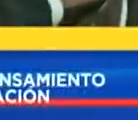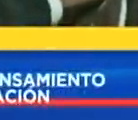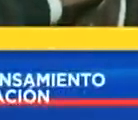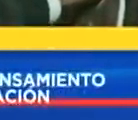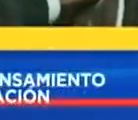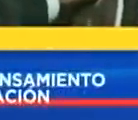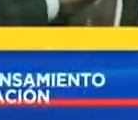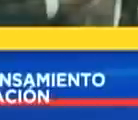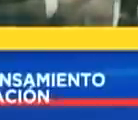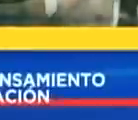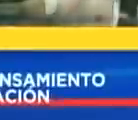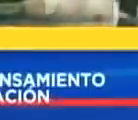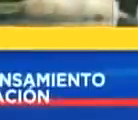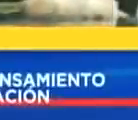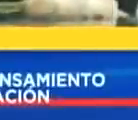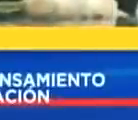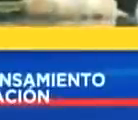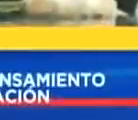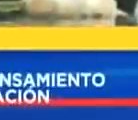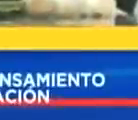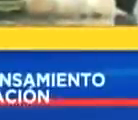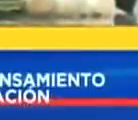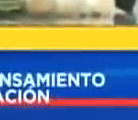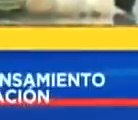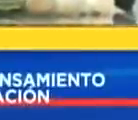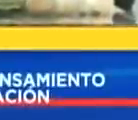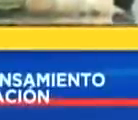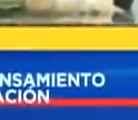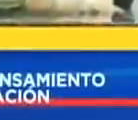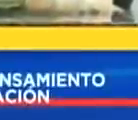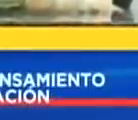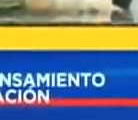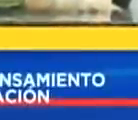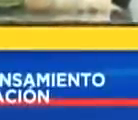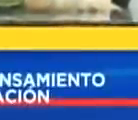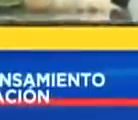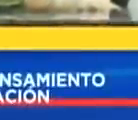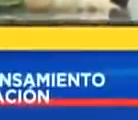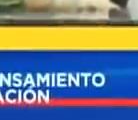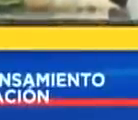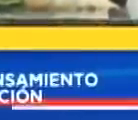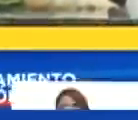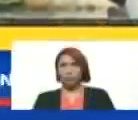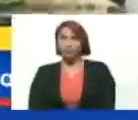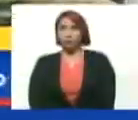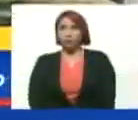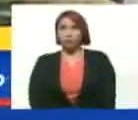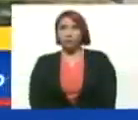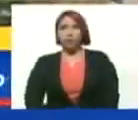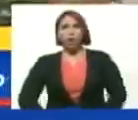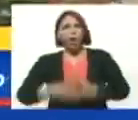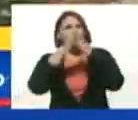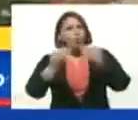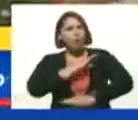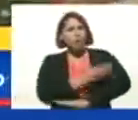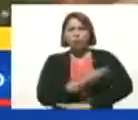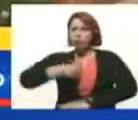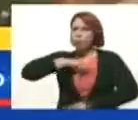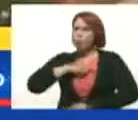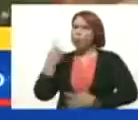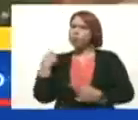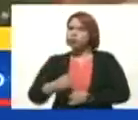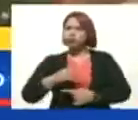hemos llevado adelante, enriqueciendo nuestra doctrina y toda la fuerza que